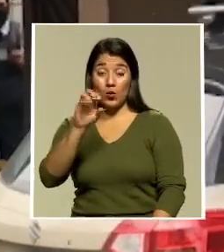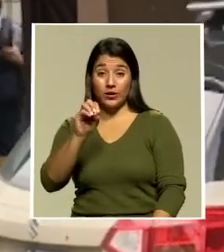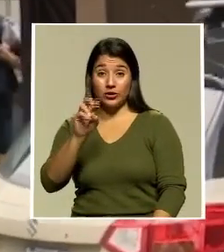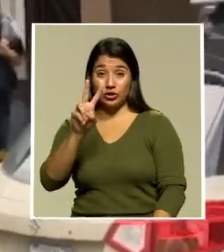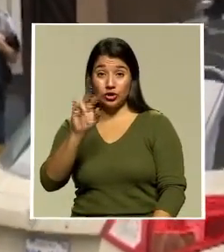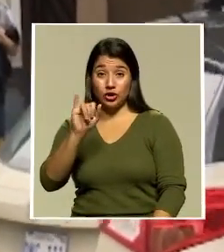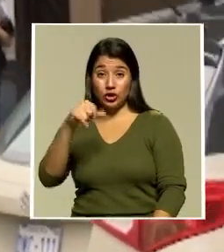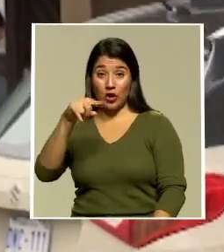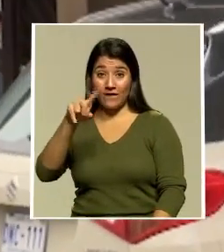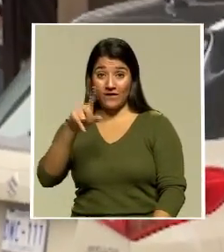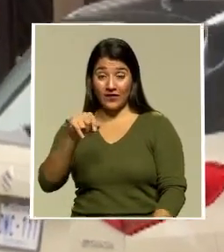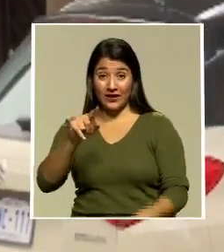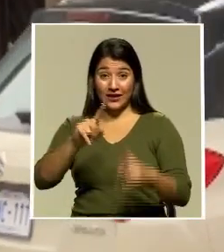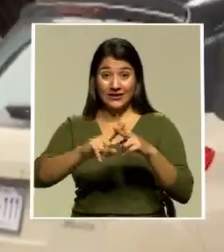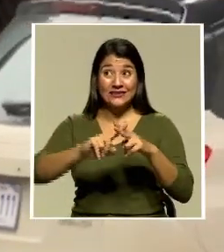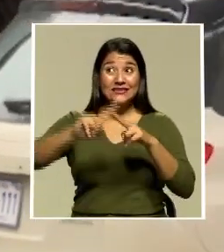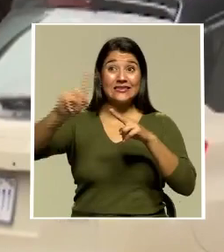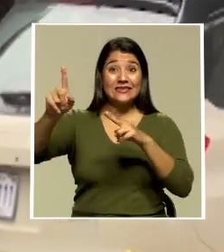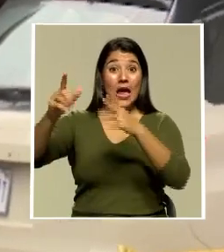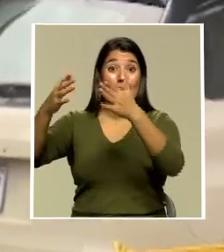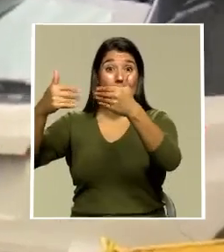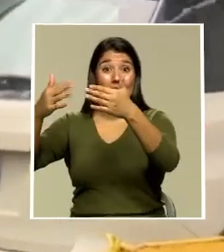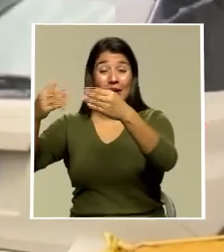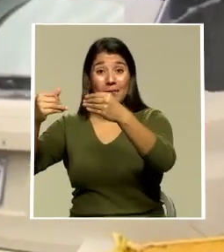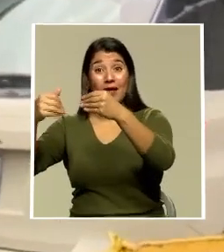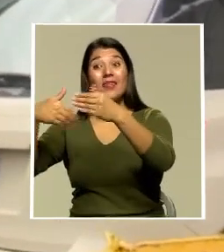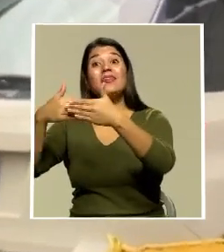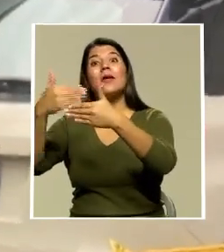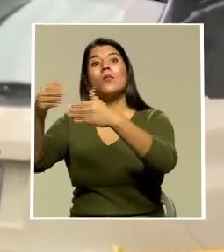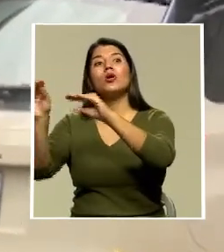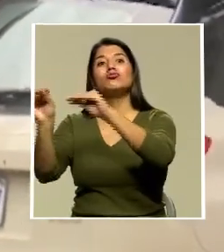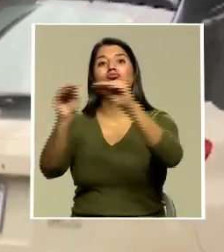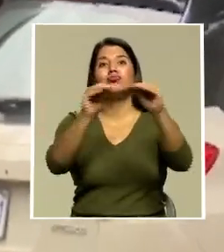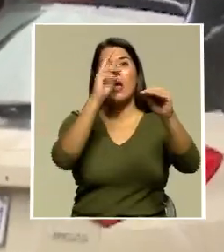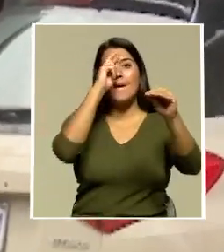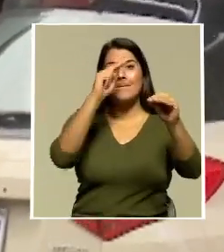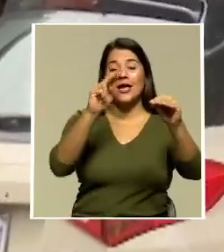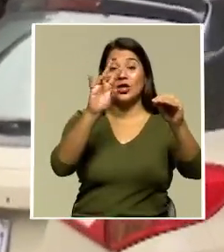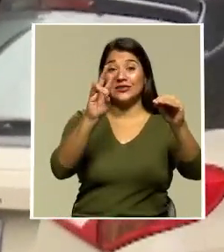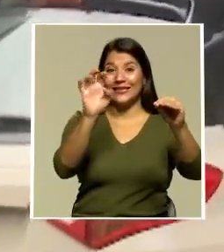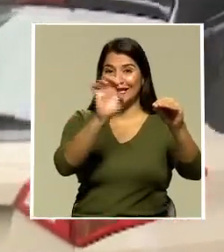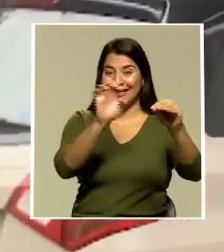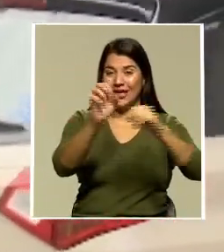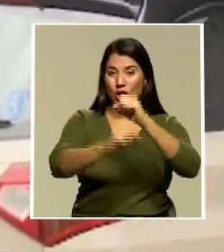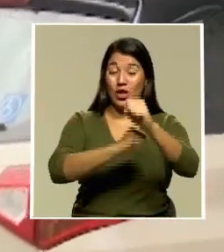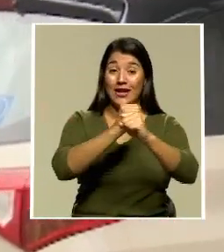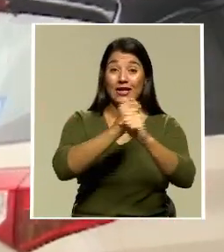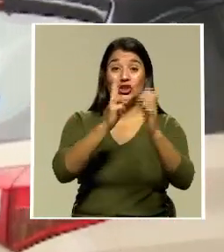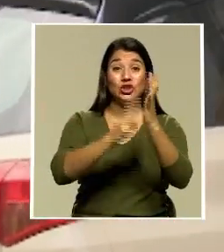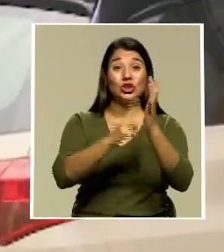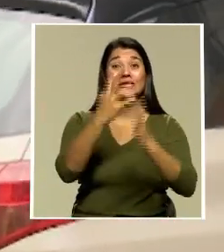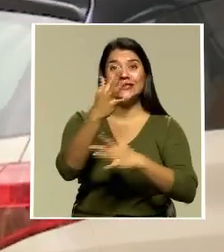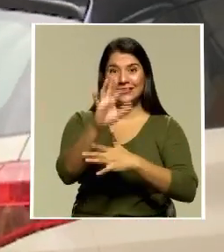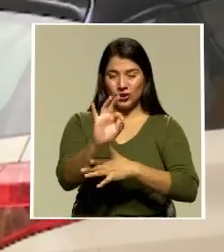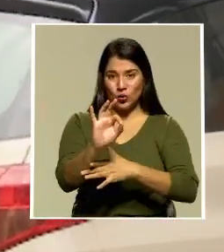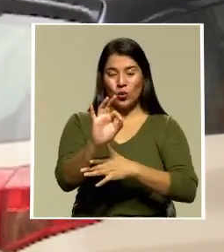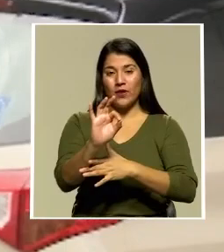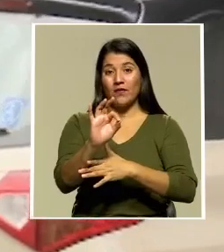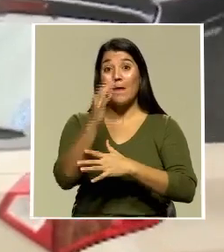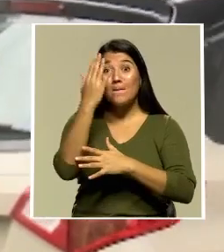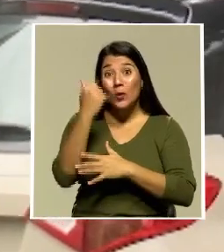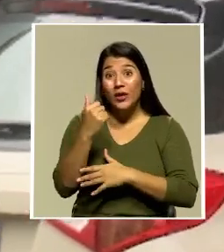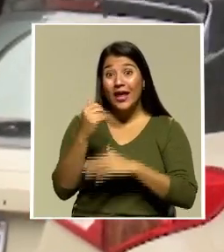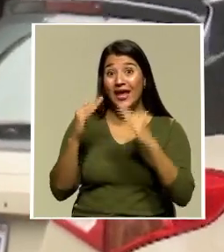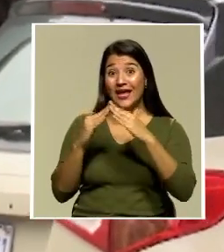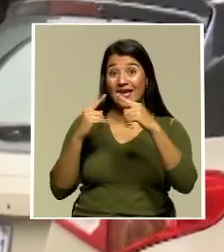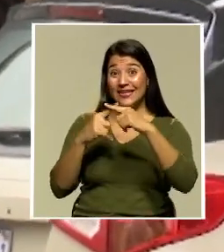hacia Panamá y posteriormente se desplazó hacia México el 7 de enero del 2019, luego de ser informado que tenía una